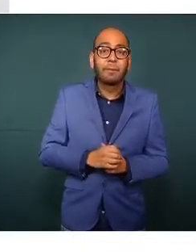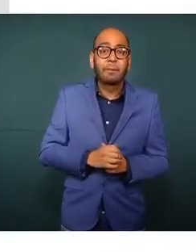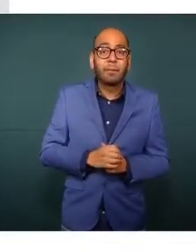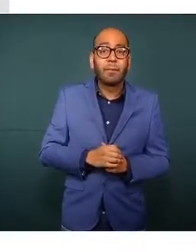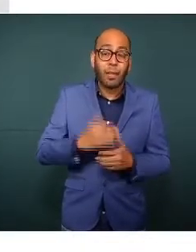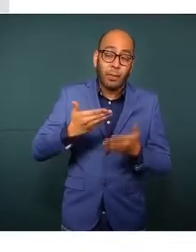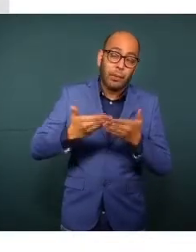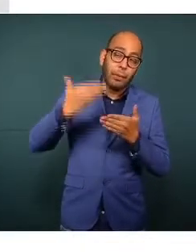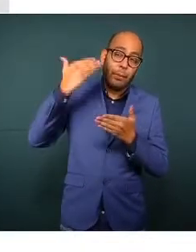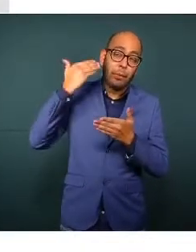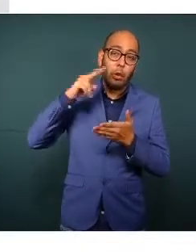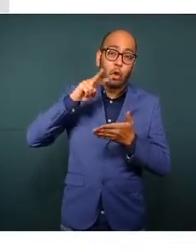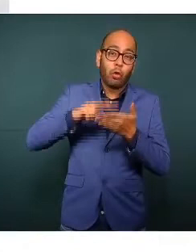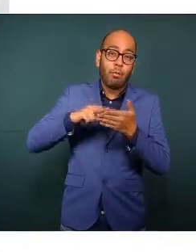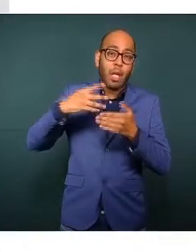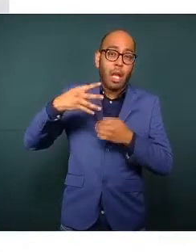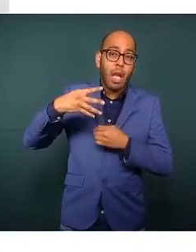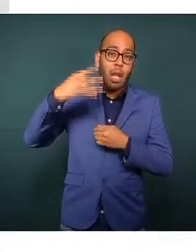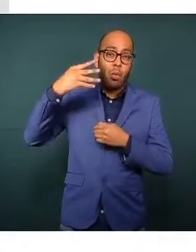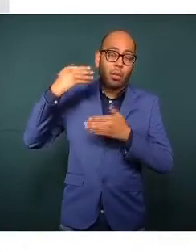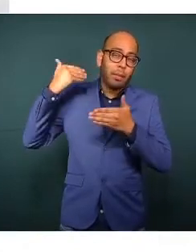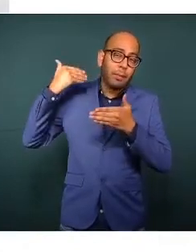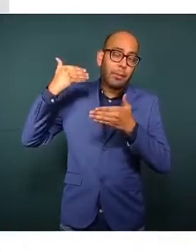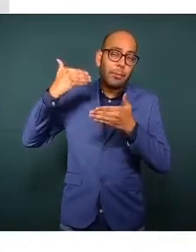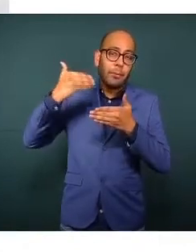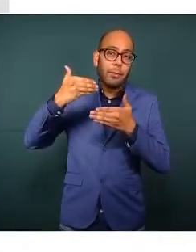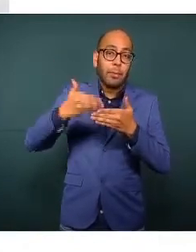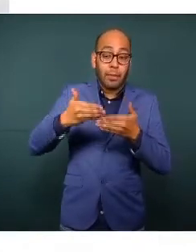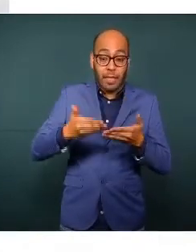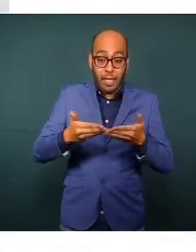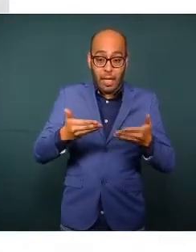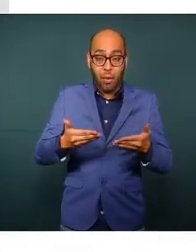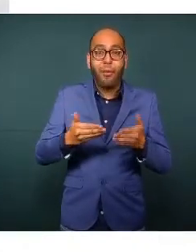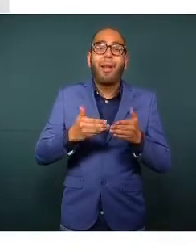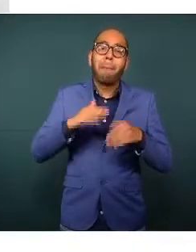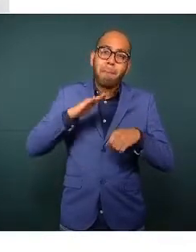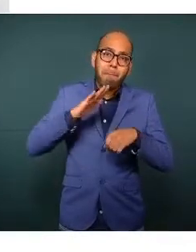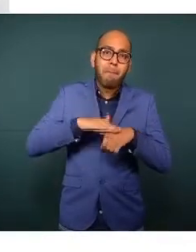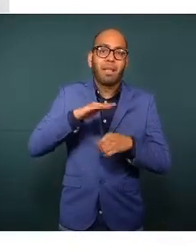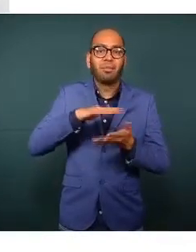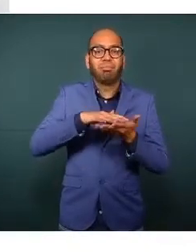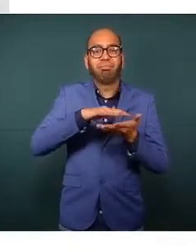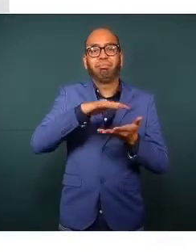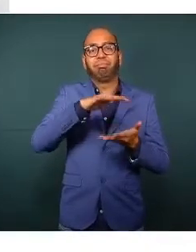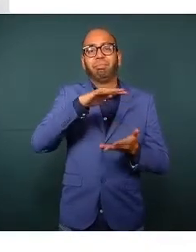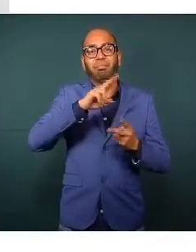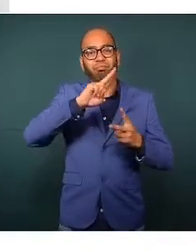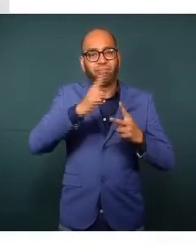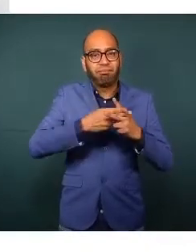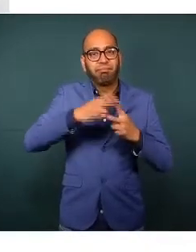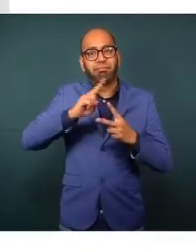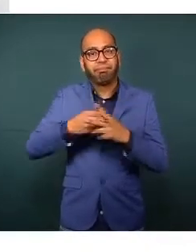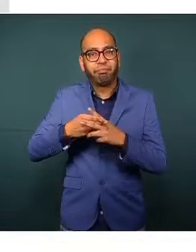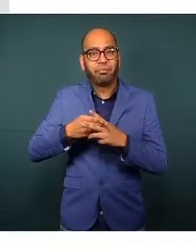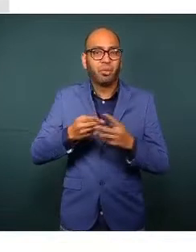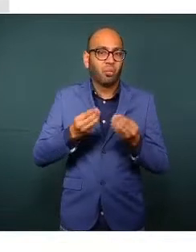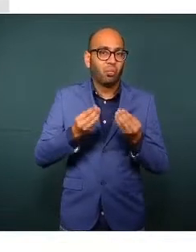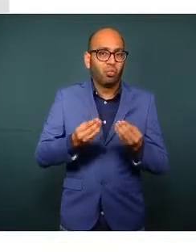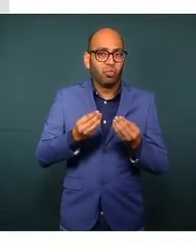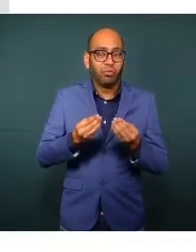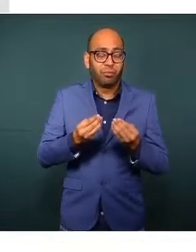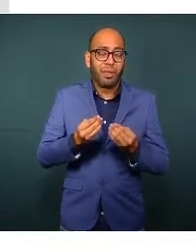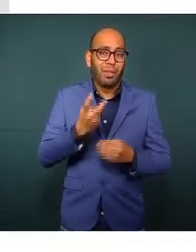el 2014 a la alza en este delito. Aquí estamos pues reforzando los